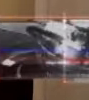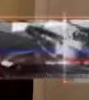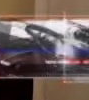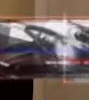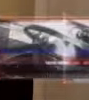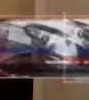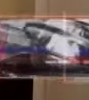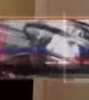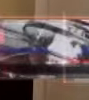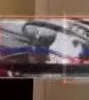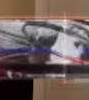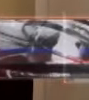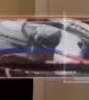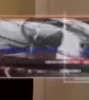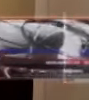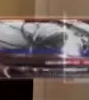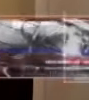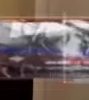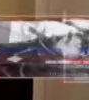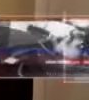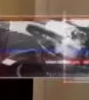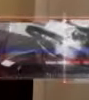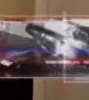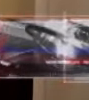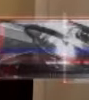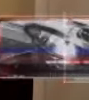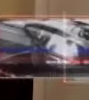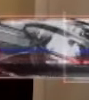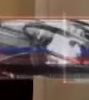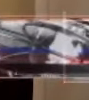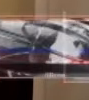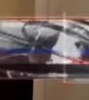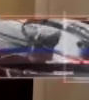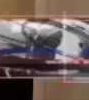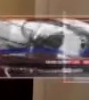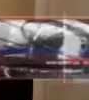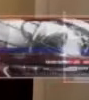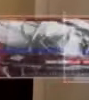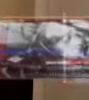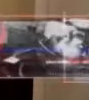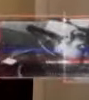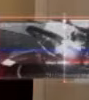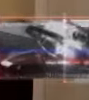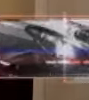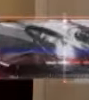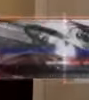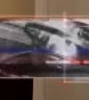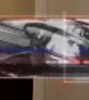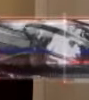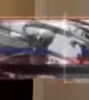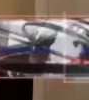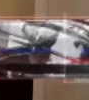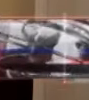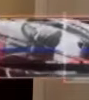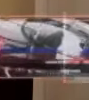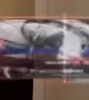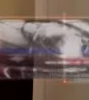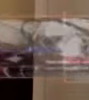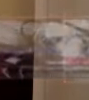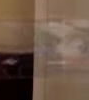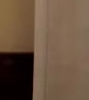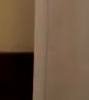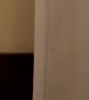competencias, conocimientos y habilidades, lleguen a sentirse plenamente satisfechos con los productos de sus tareas diarias.